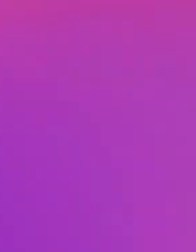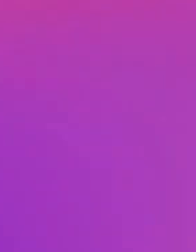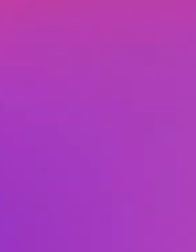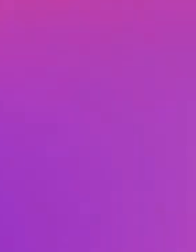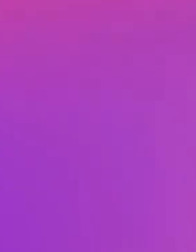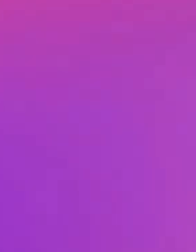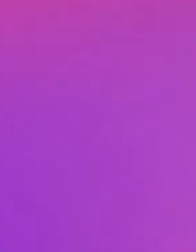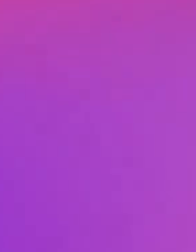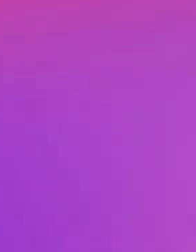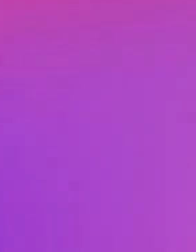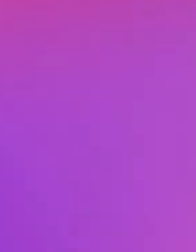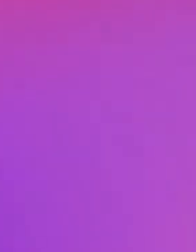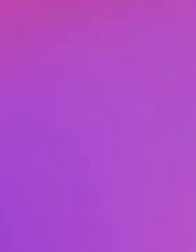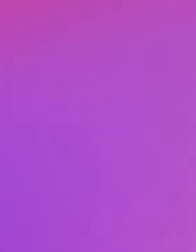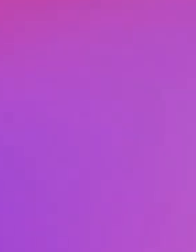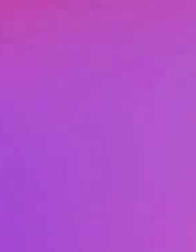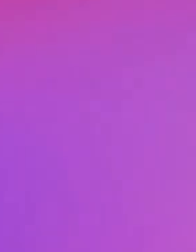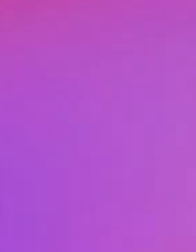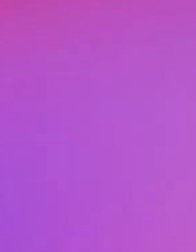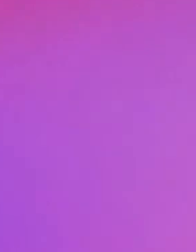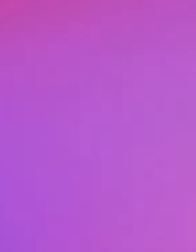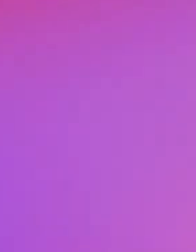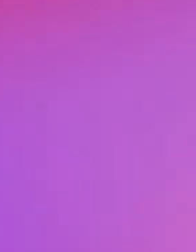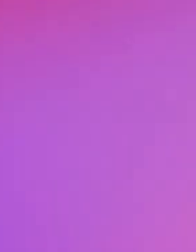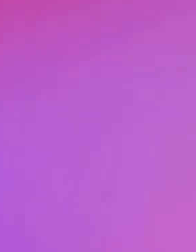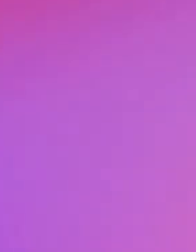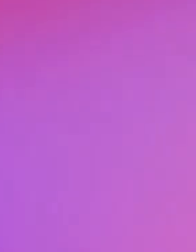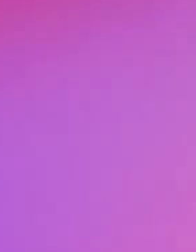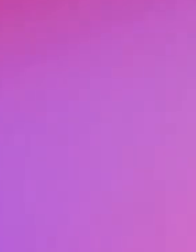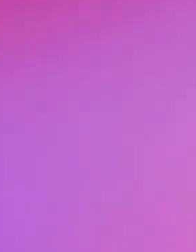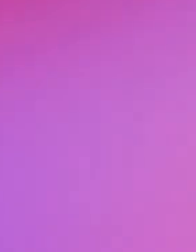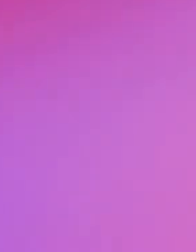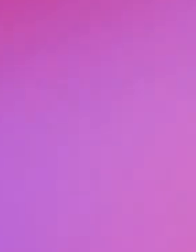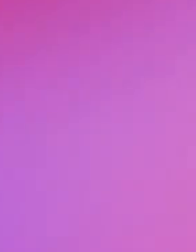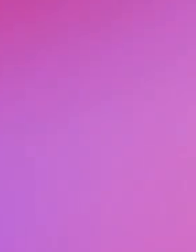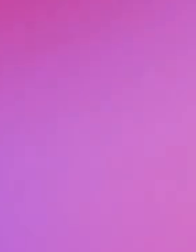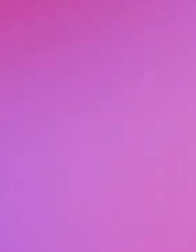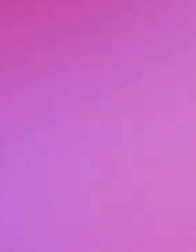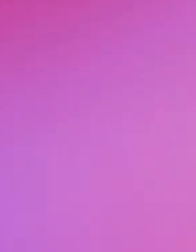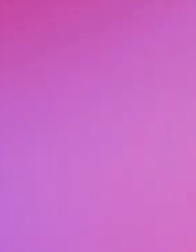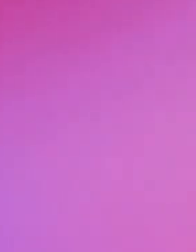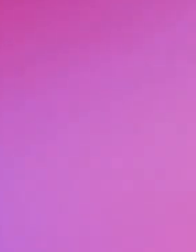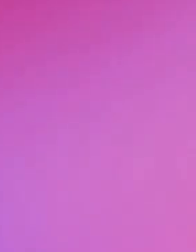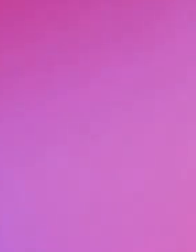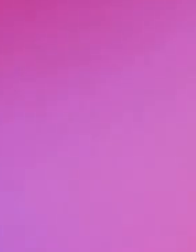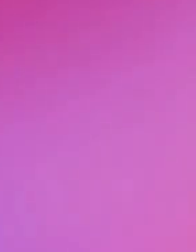conalitec.cep.gov.mx. Y recuerda que también cuentas con el sitio